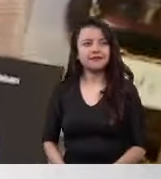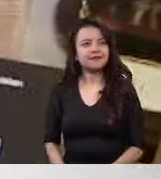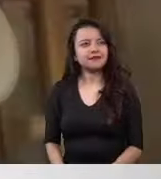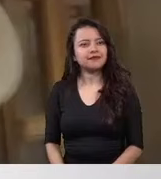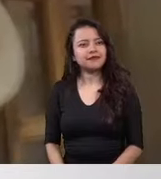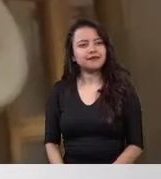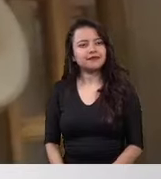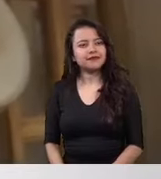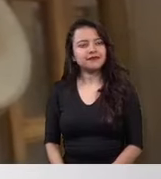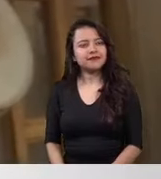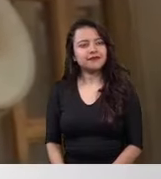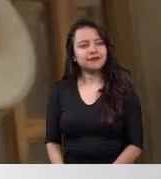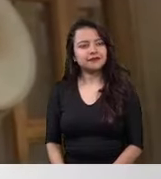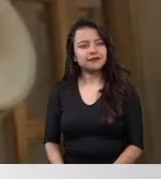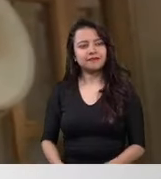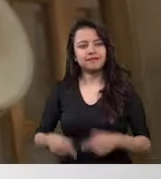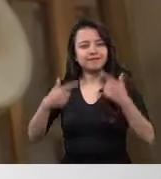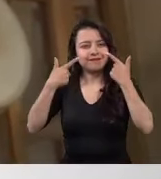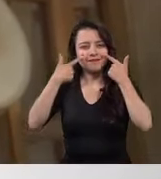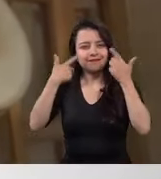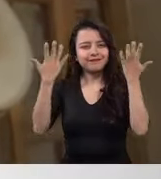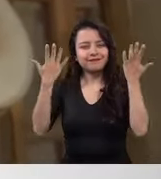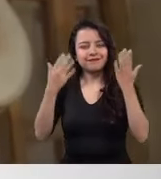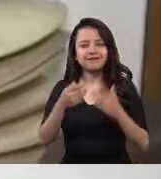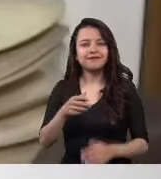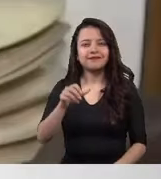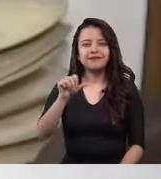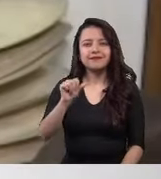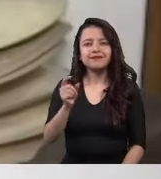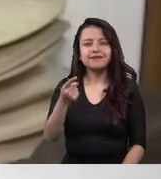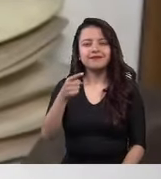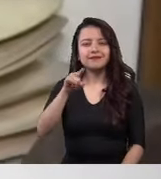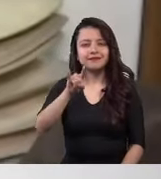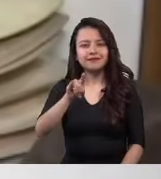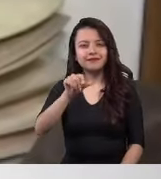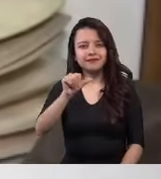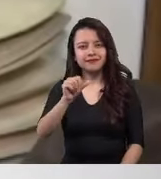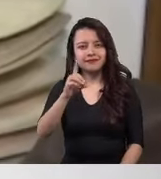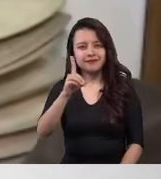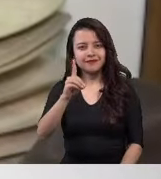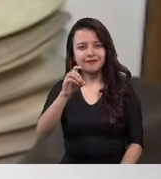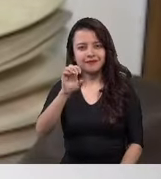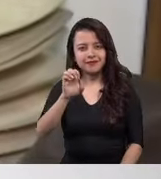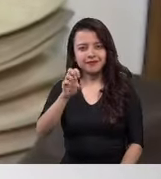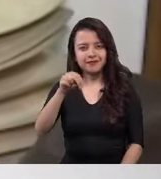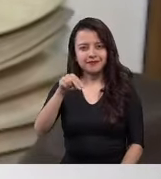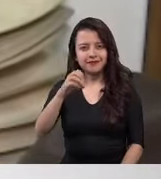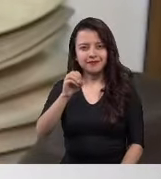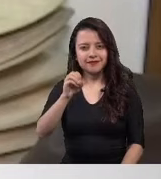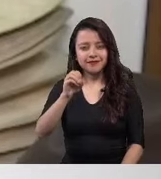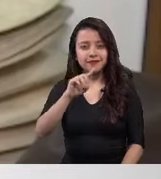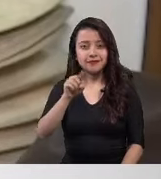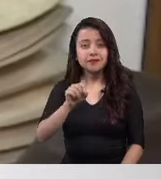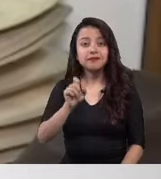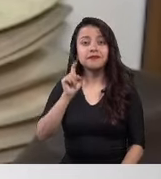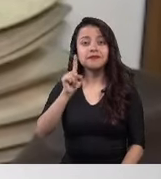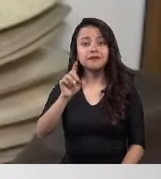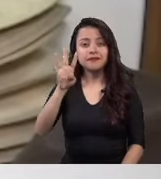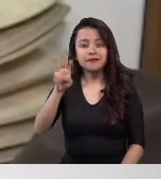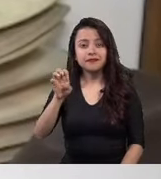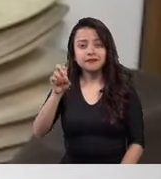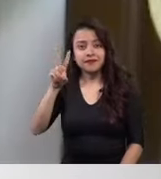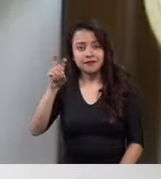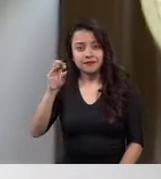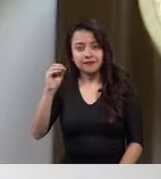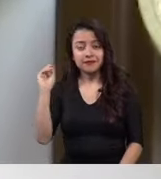los famosos sombreros aguadeños, que son famosos desde 1870. Y nuestra empresa, que